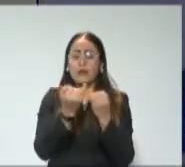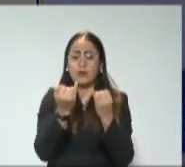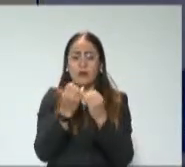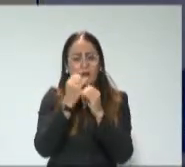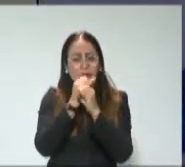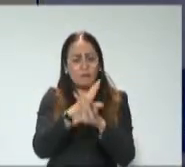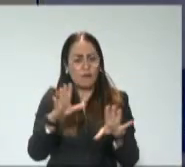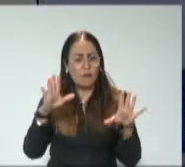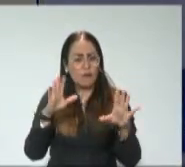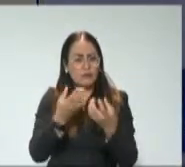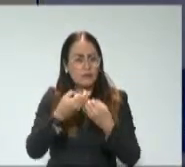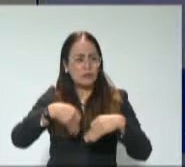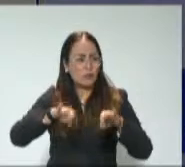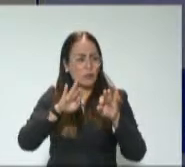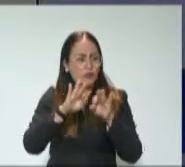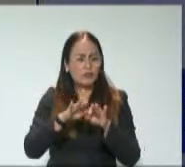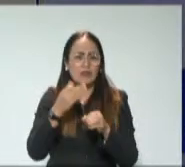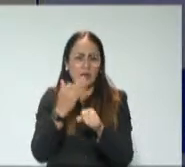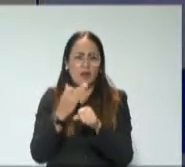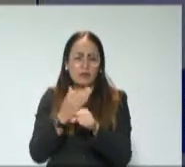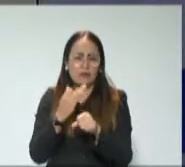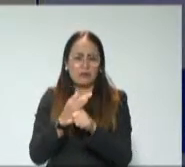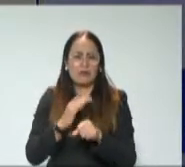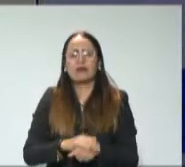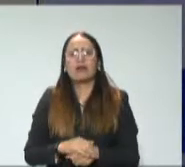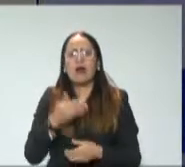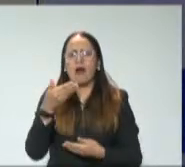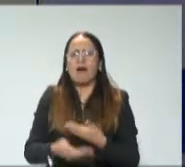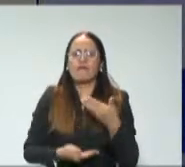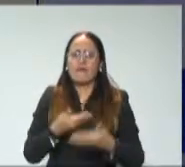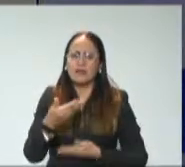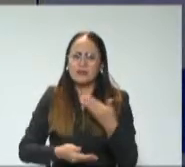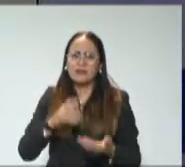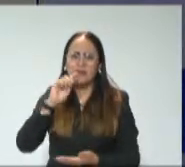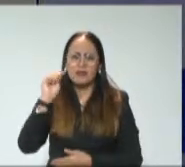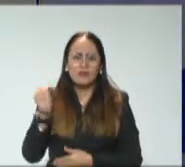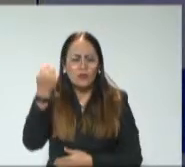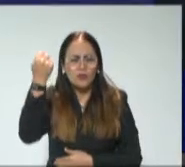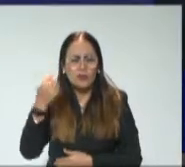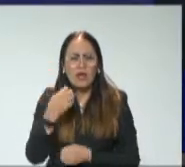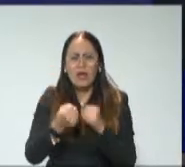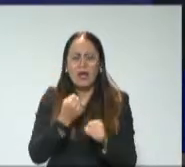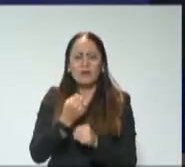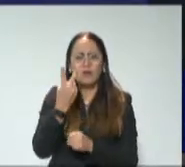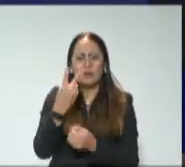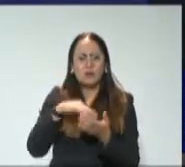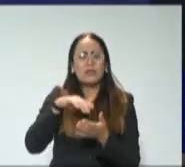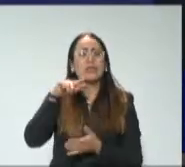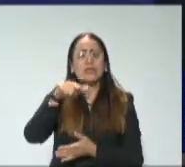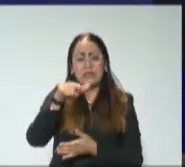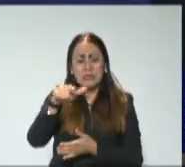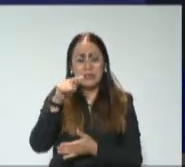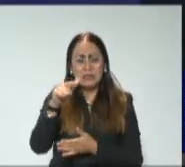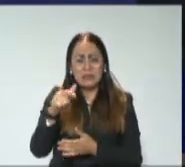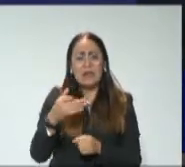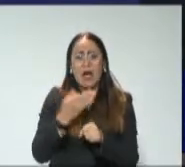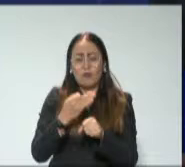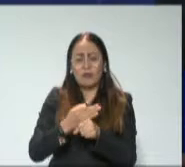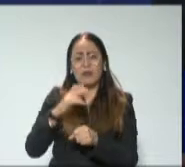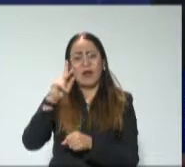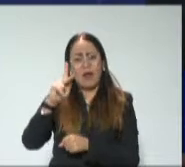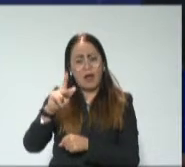importante dulce que tú nos permites ahora decir porque tiene que ver con el avance de las tecnologías en 2017 no había las condiciones de las